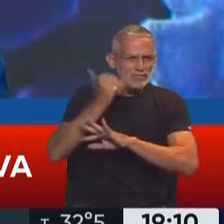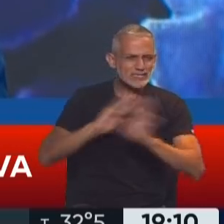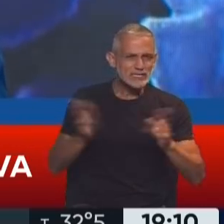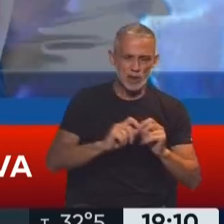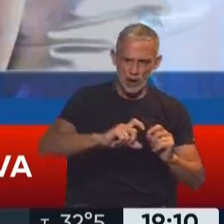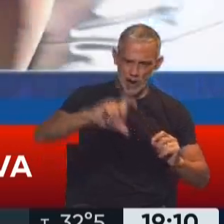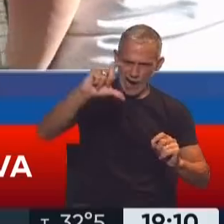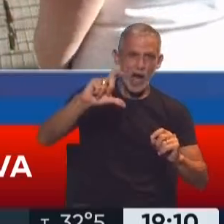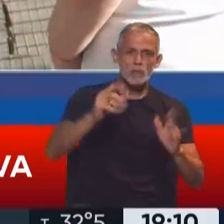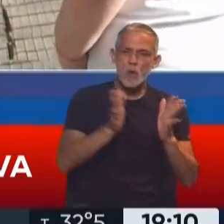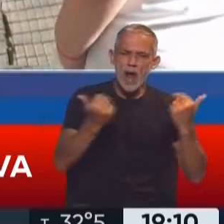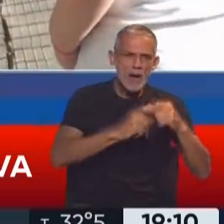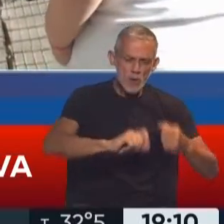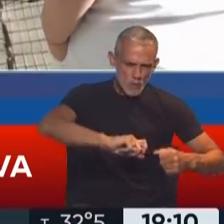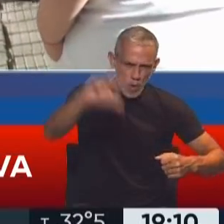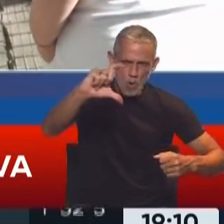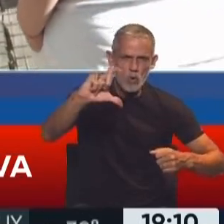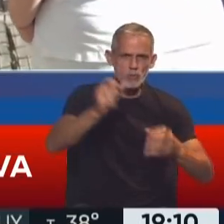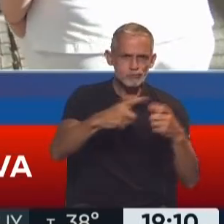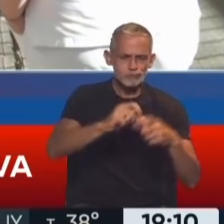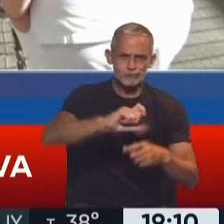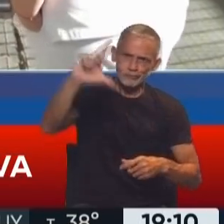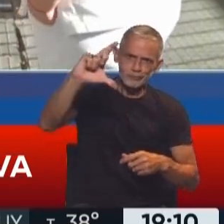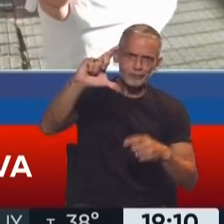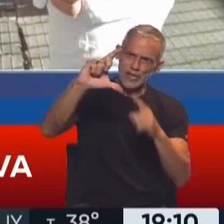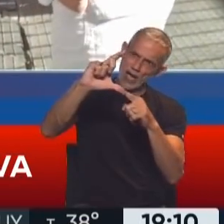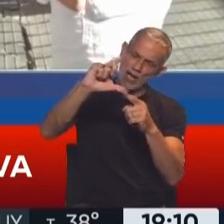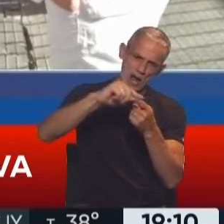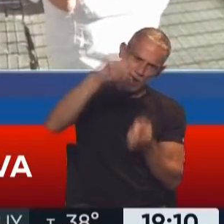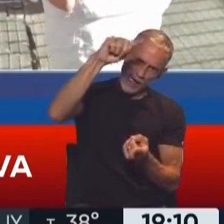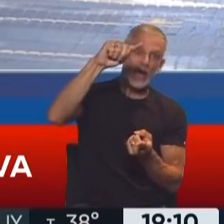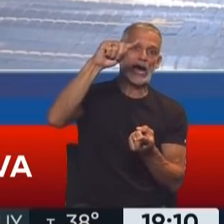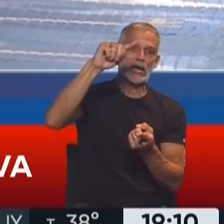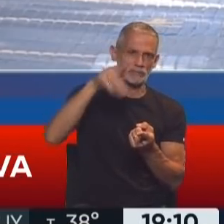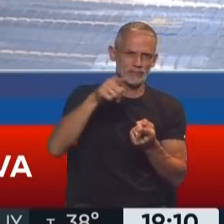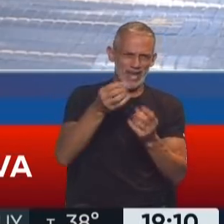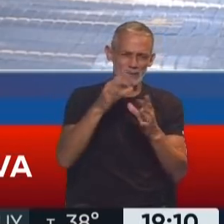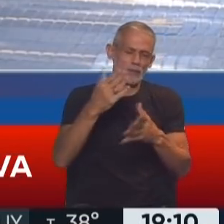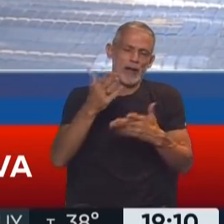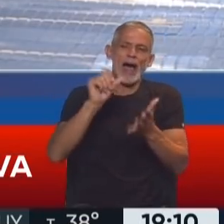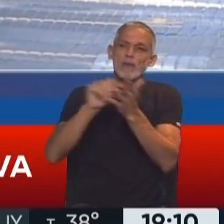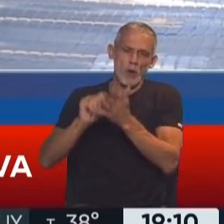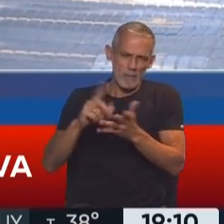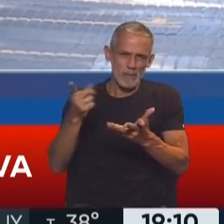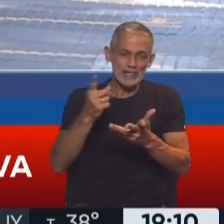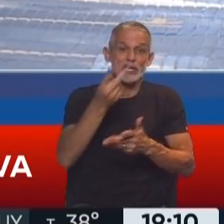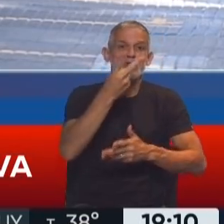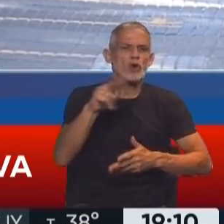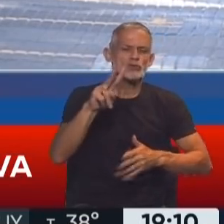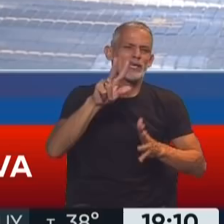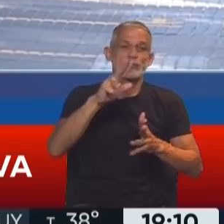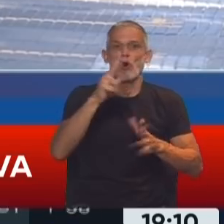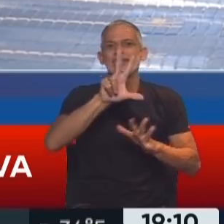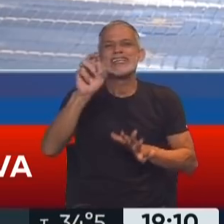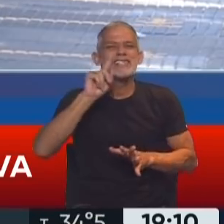pico aceleradísimo. Sí. Y a partir de ahí, pero a partir de algunos países hasta a partir de 200, 300 mil